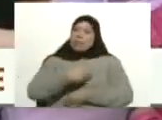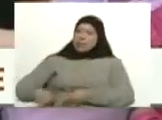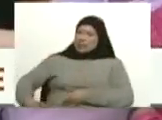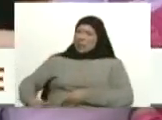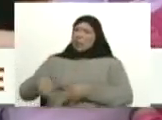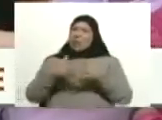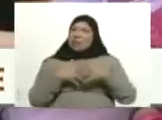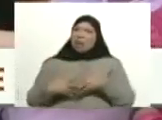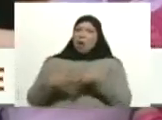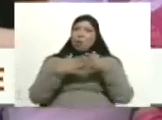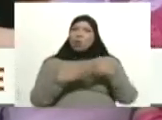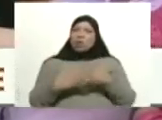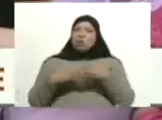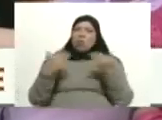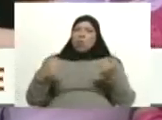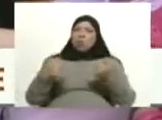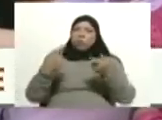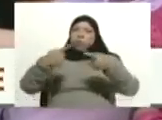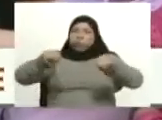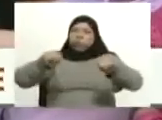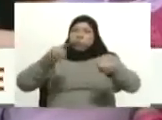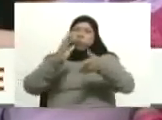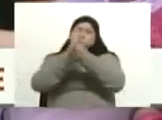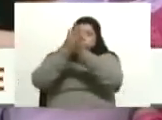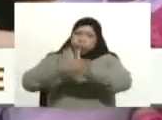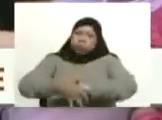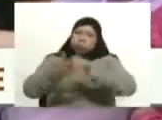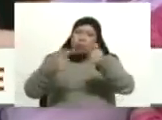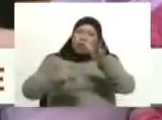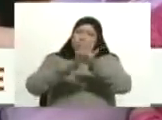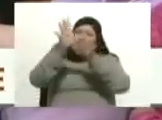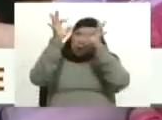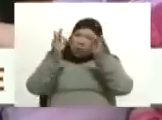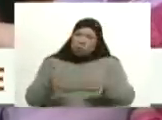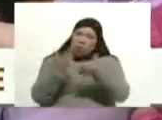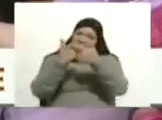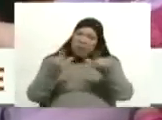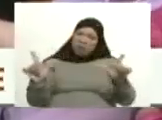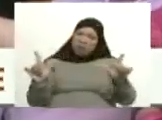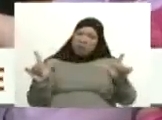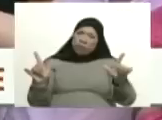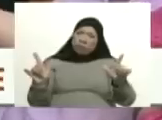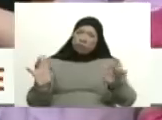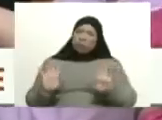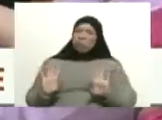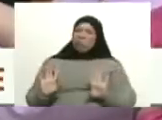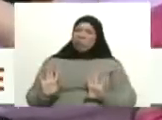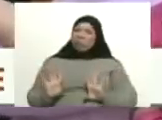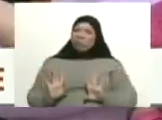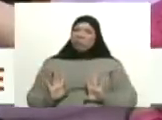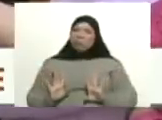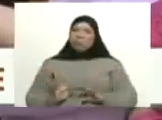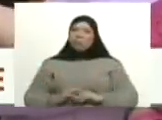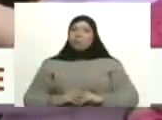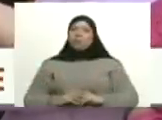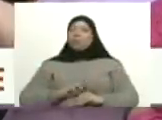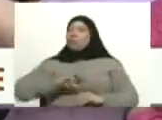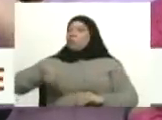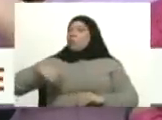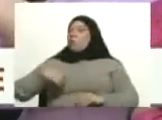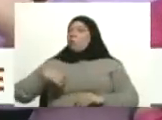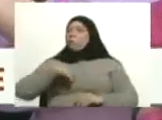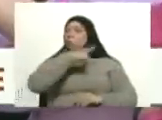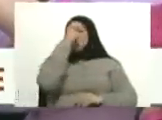posibles que quitarles las sanciones para el año que viene si les daban seguridad y elecciones libres. Nosotros somos muy